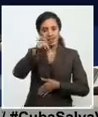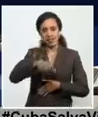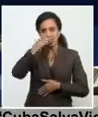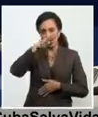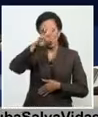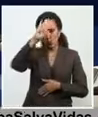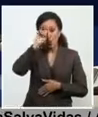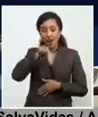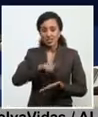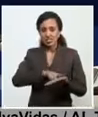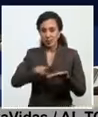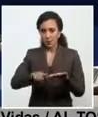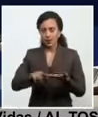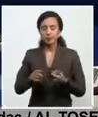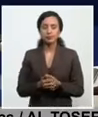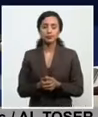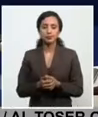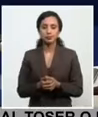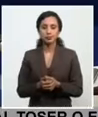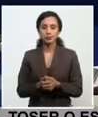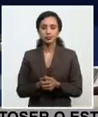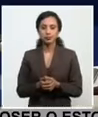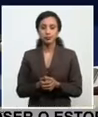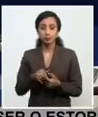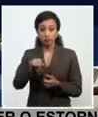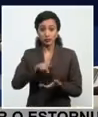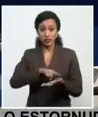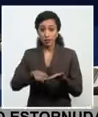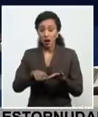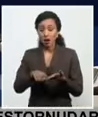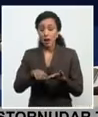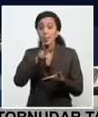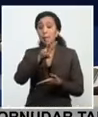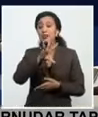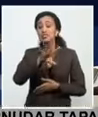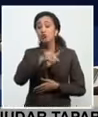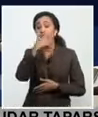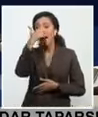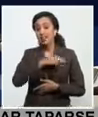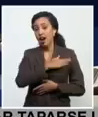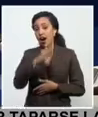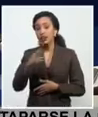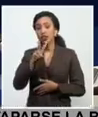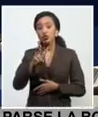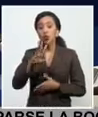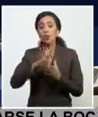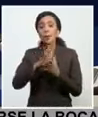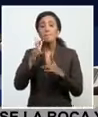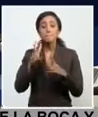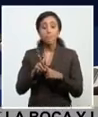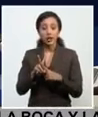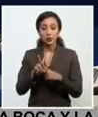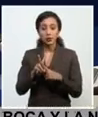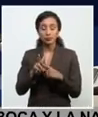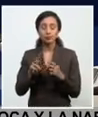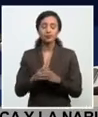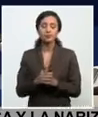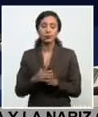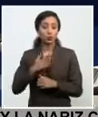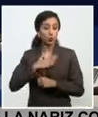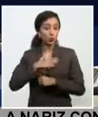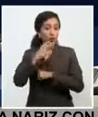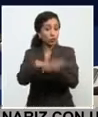semana. Ahora, esa semana se va a extender del 25 de abril al 2 de mayo y nuestro país